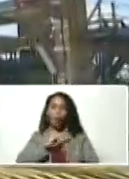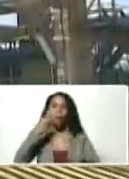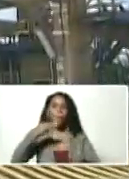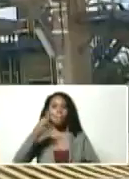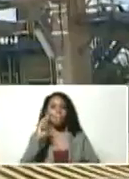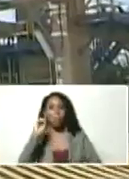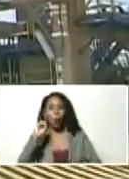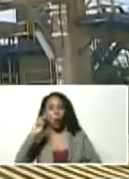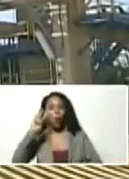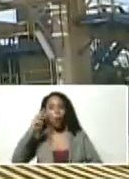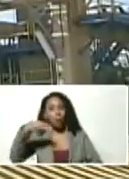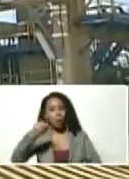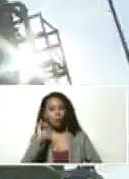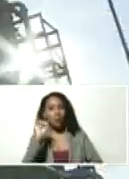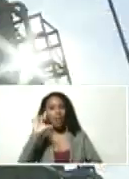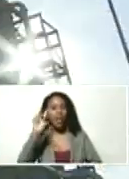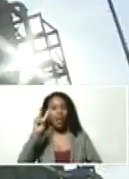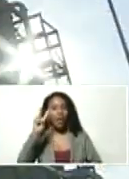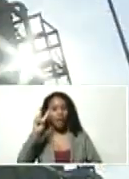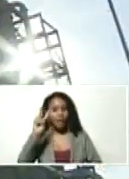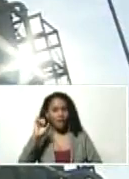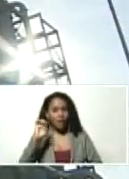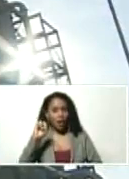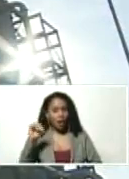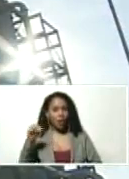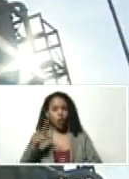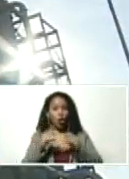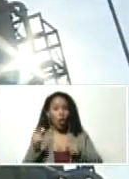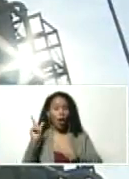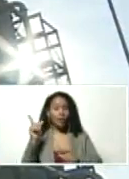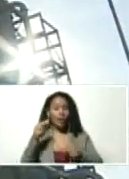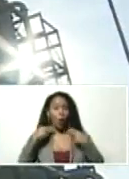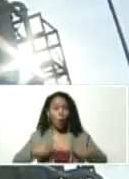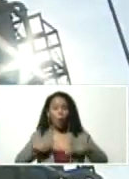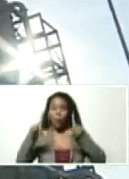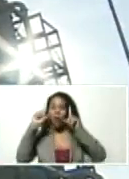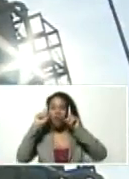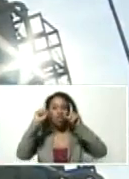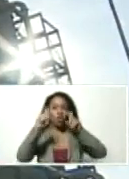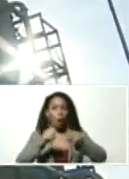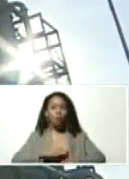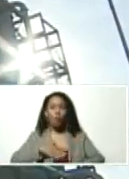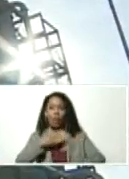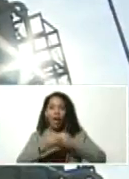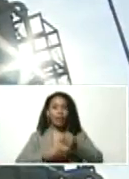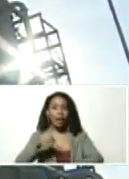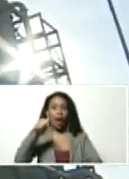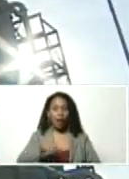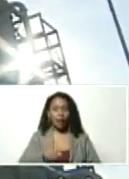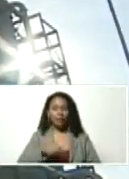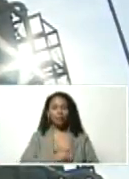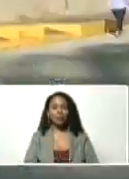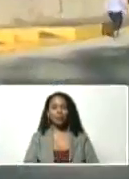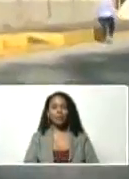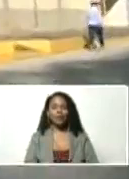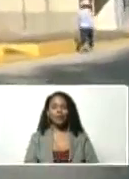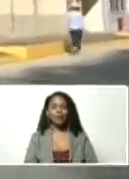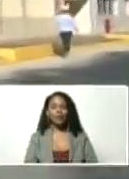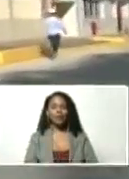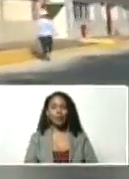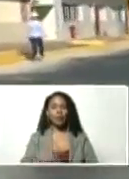este talento humano, todo este talento petroquímico, que ha hecho posible, presidente, el día de hoy